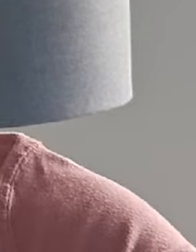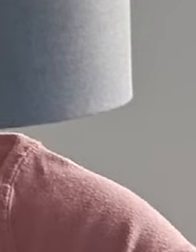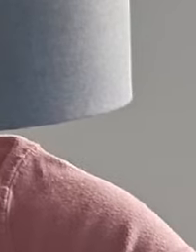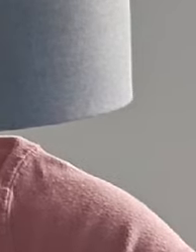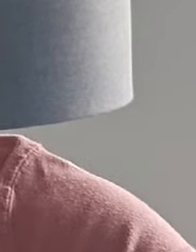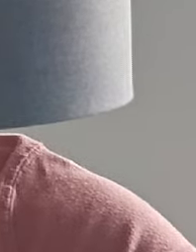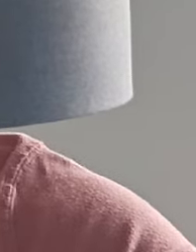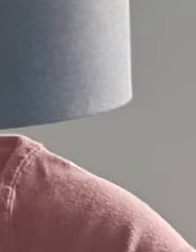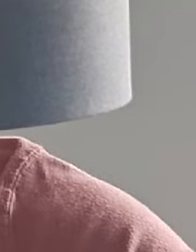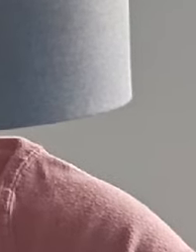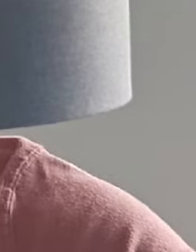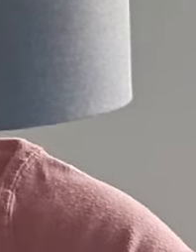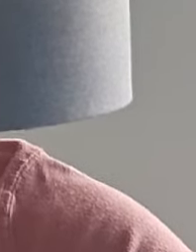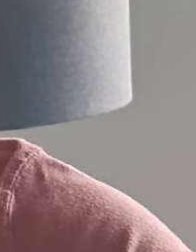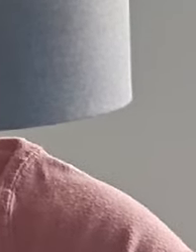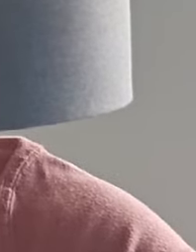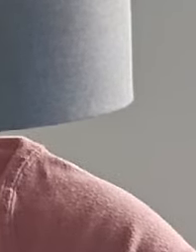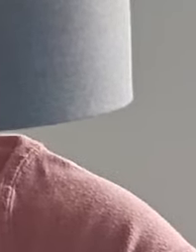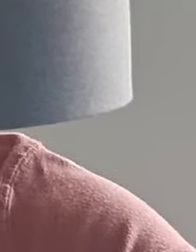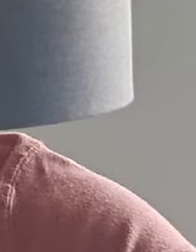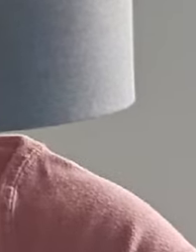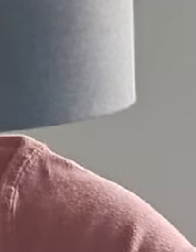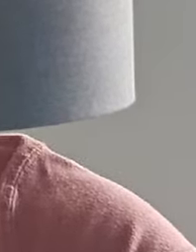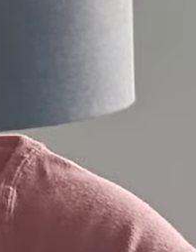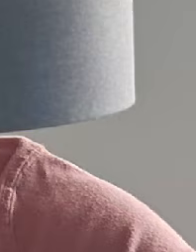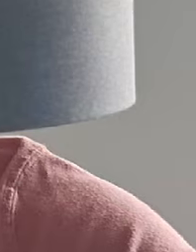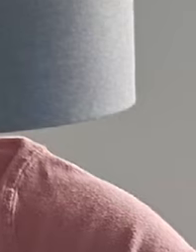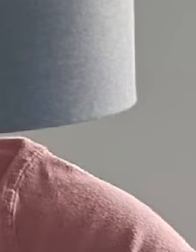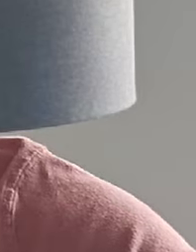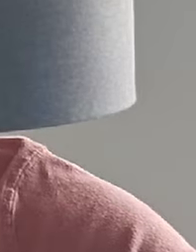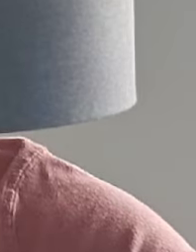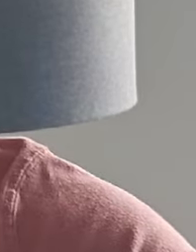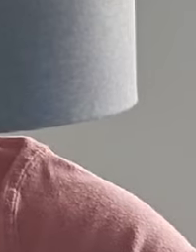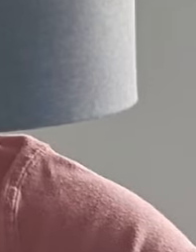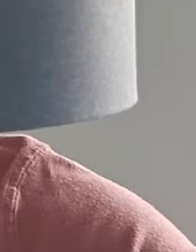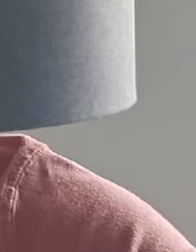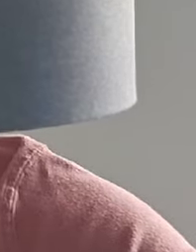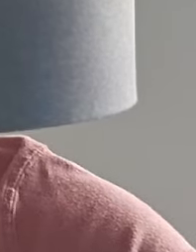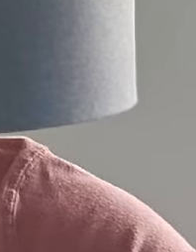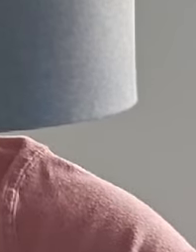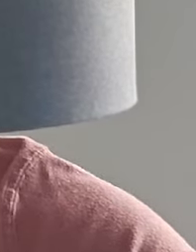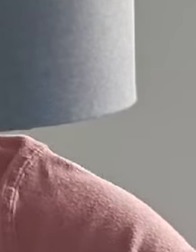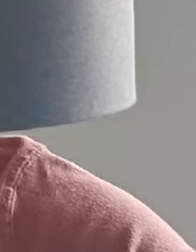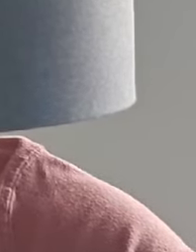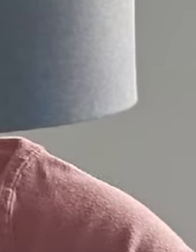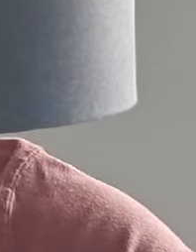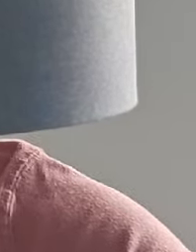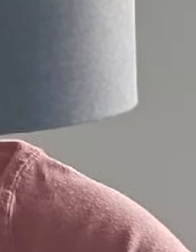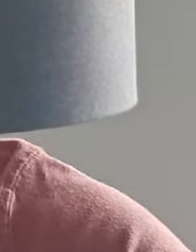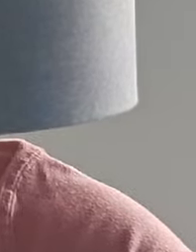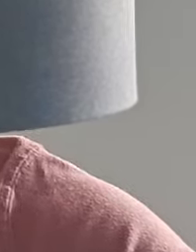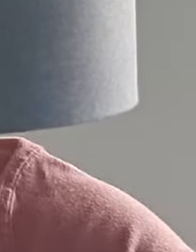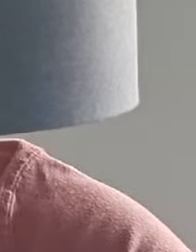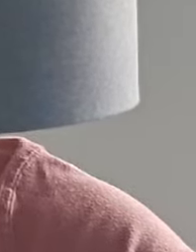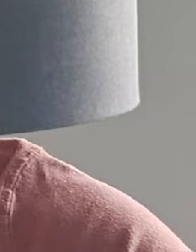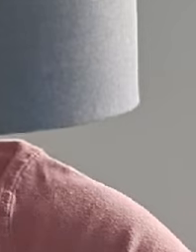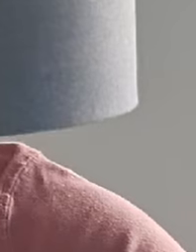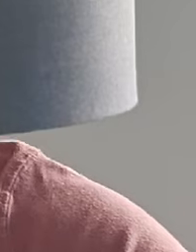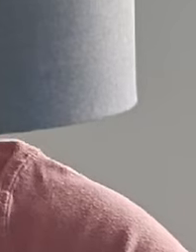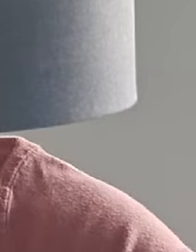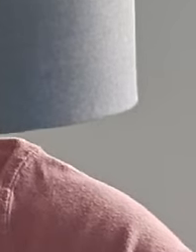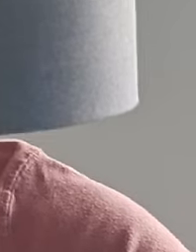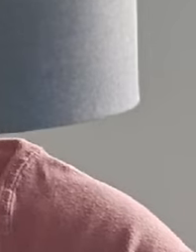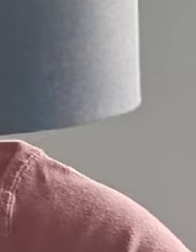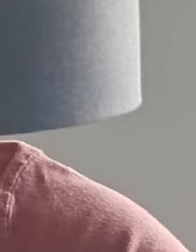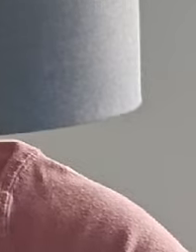hicieron los neoliberales y ahora se pretende que uno se pueda jubilar con el 100% de su salario y se crea un